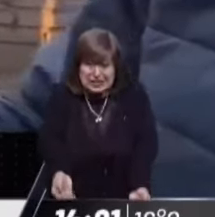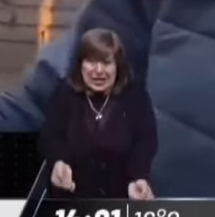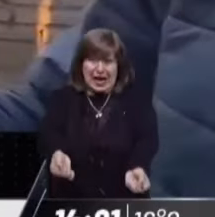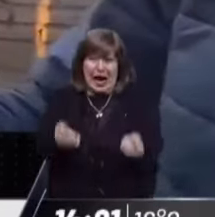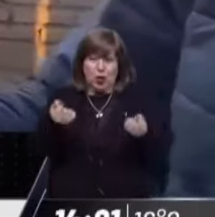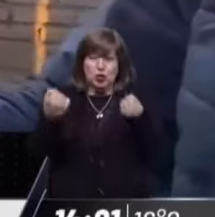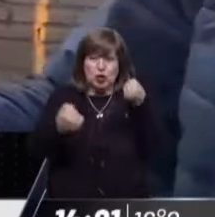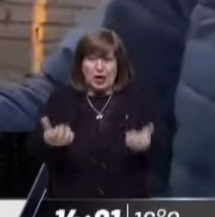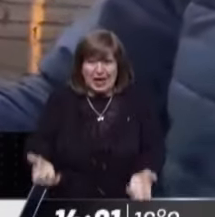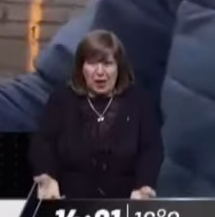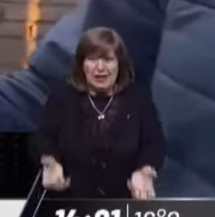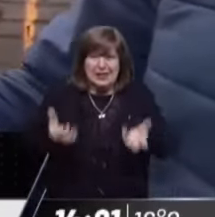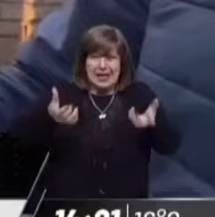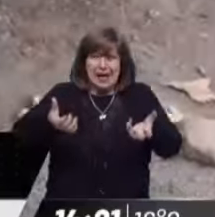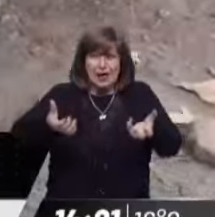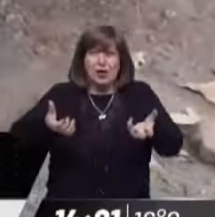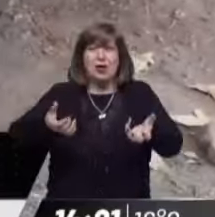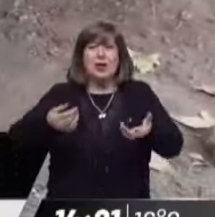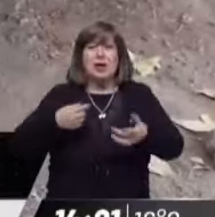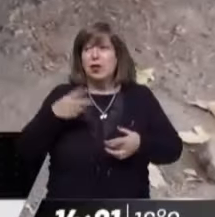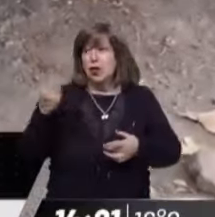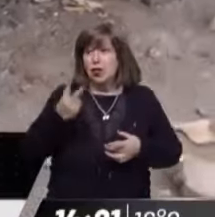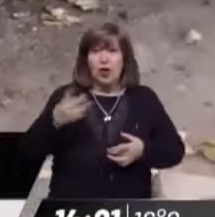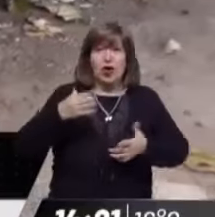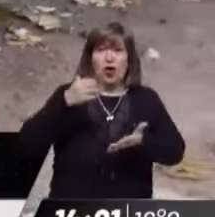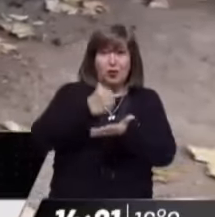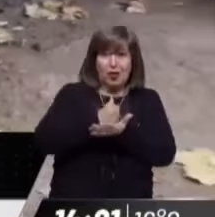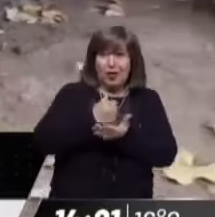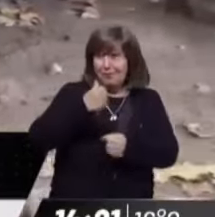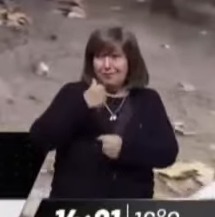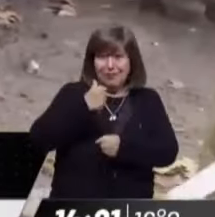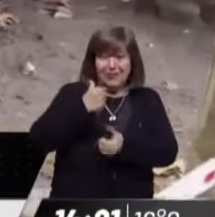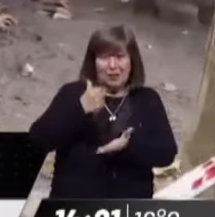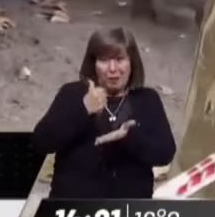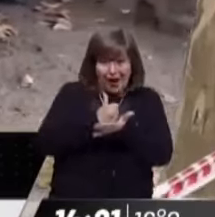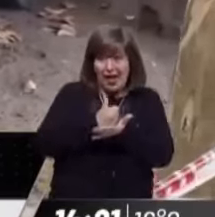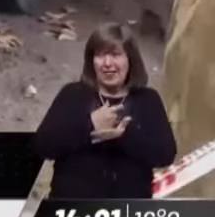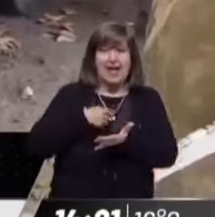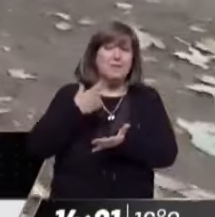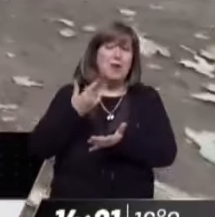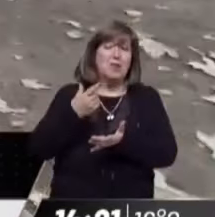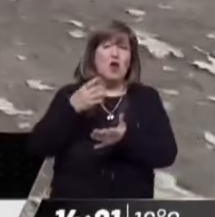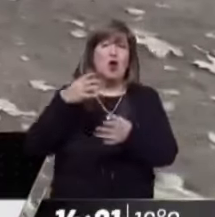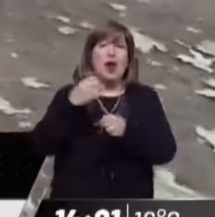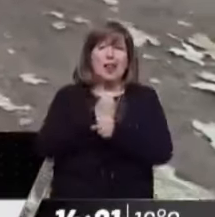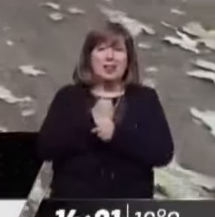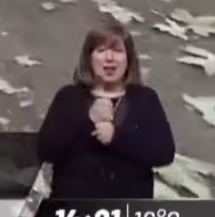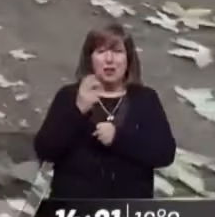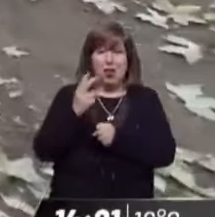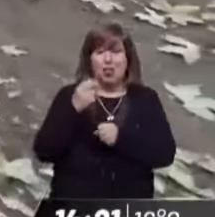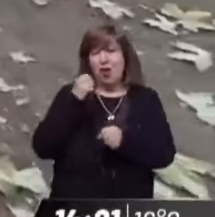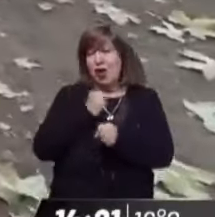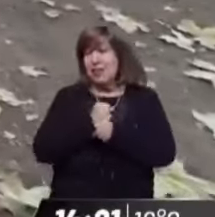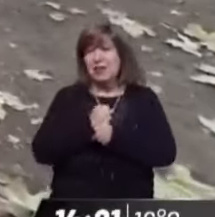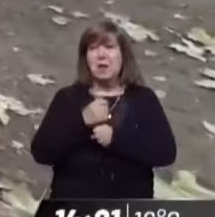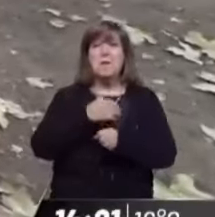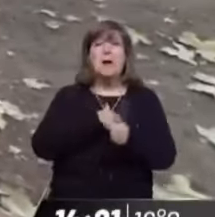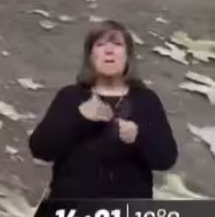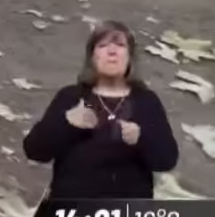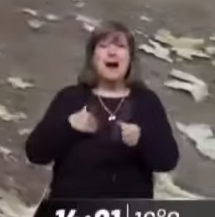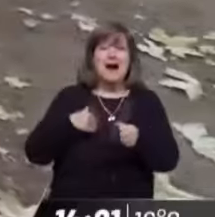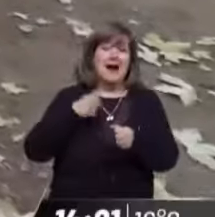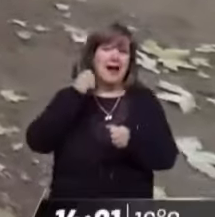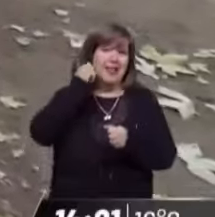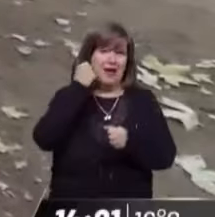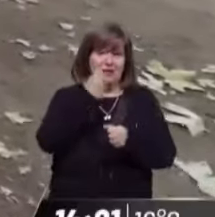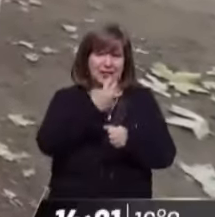estaban esperando el micro estando porque acá es la parada claro toman en este lugar de la el colectivo claro AC y no